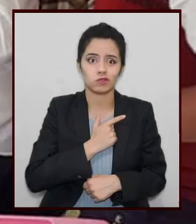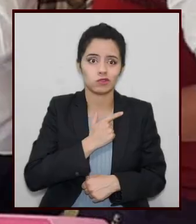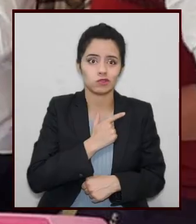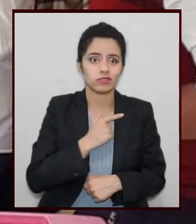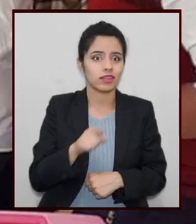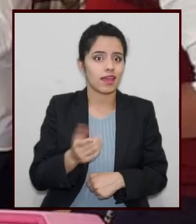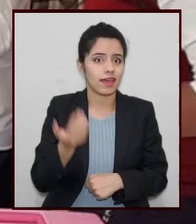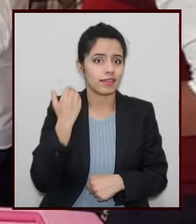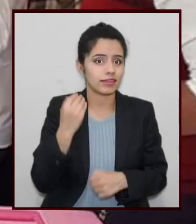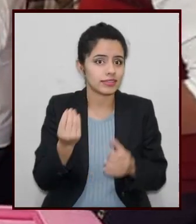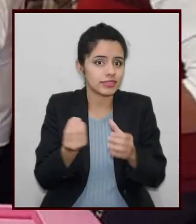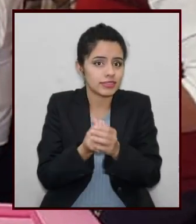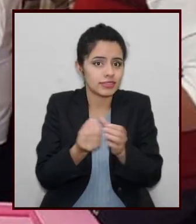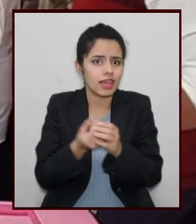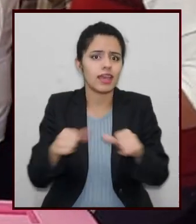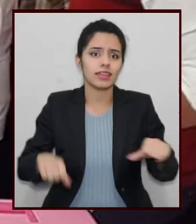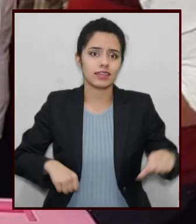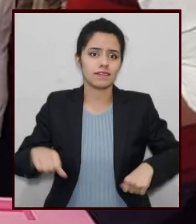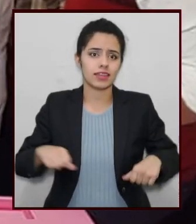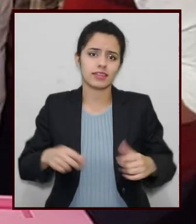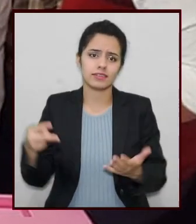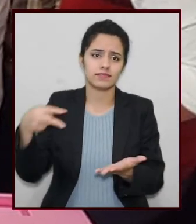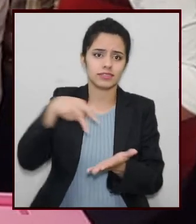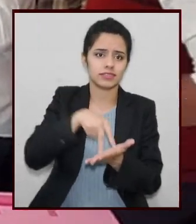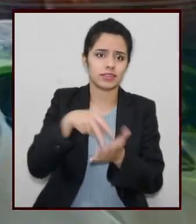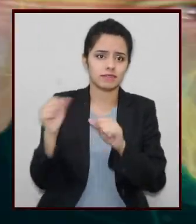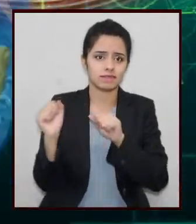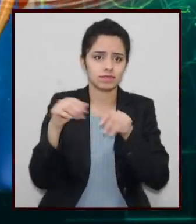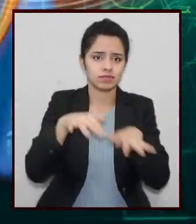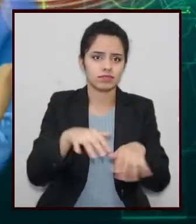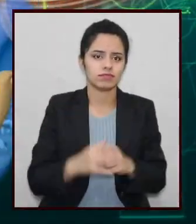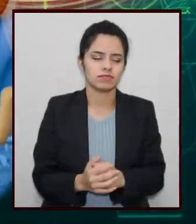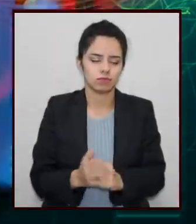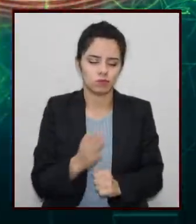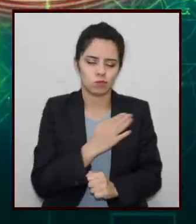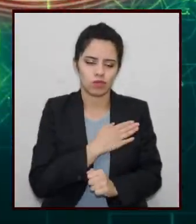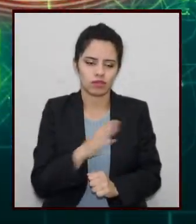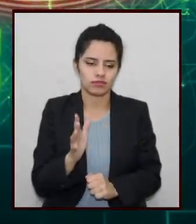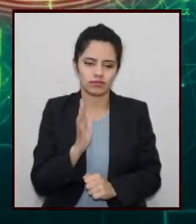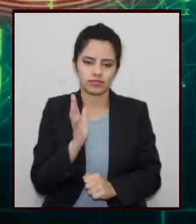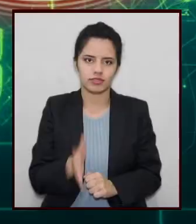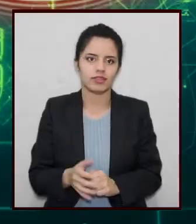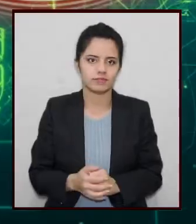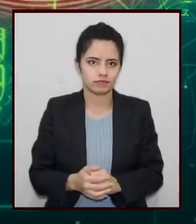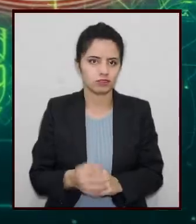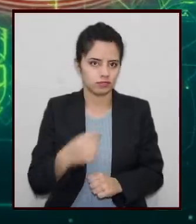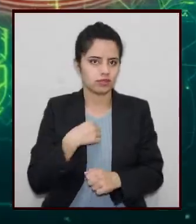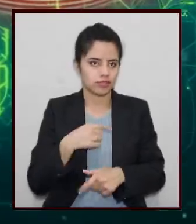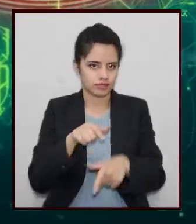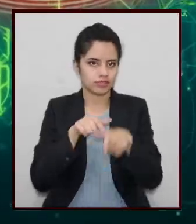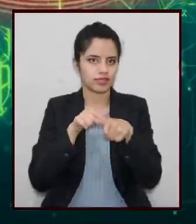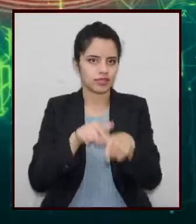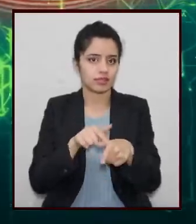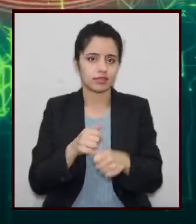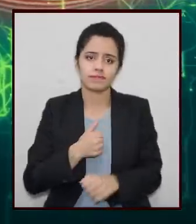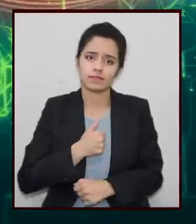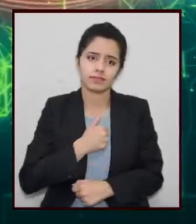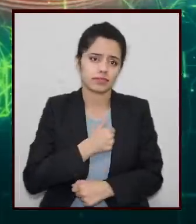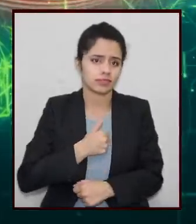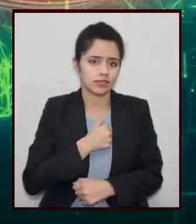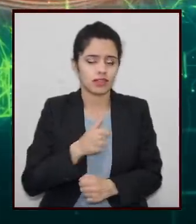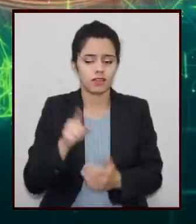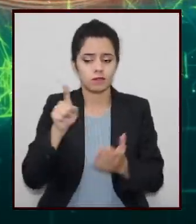nos emocionamos recordando cuando todavía teníamos actividades presenciales. Bueno, ya, está bueno. Prosigo. Desafortunadamente,